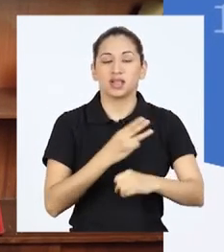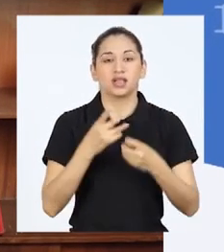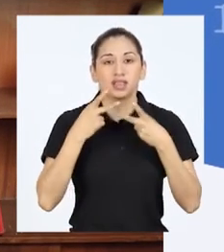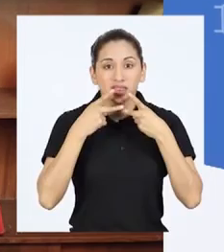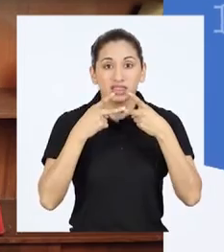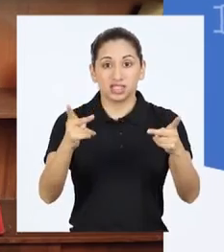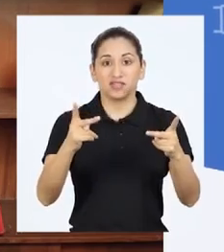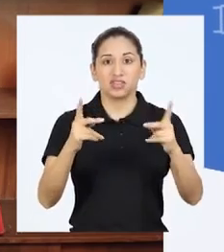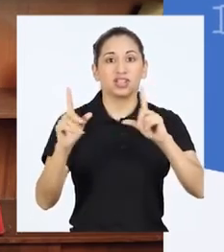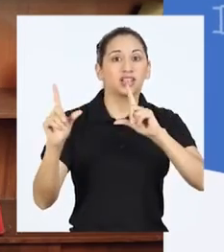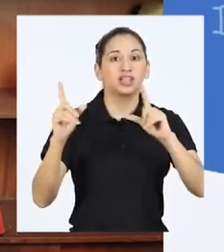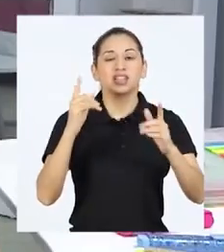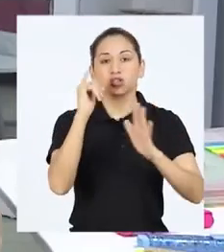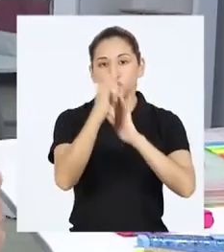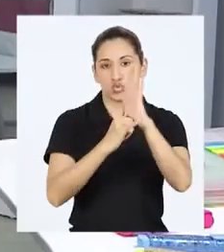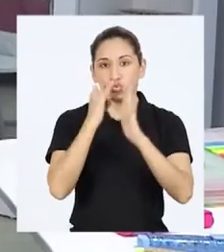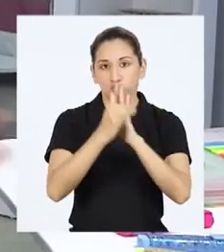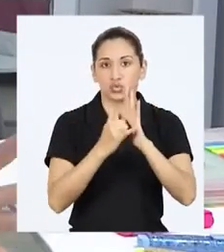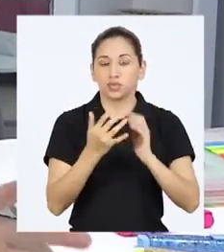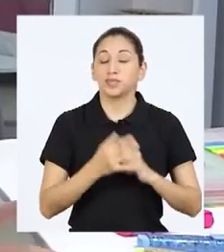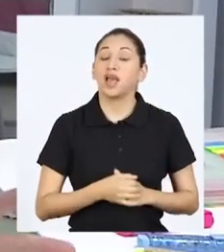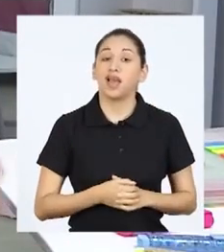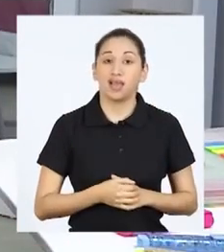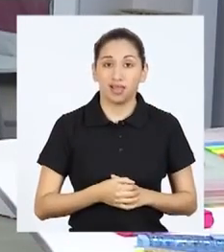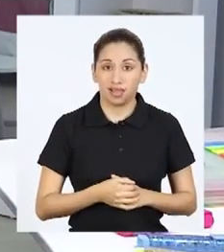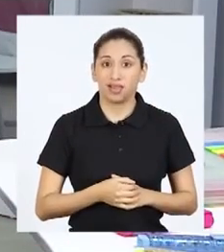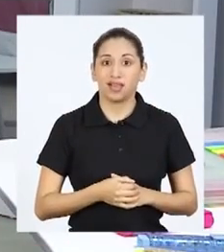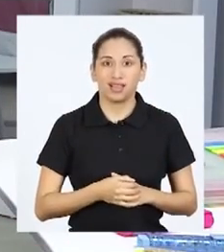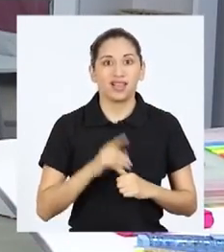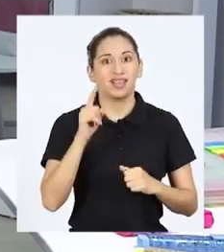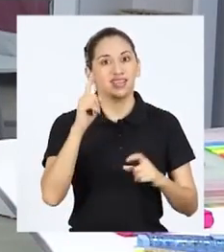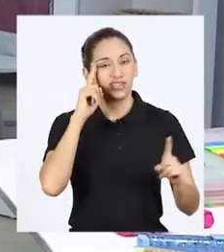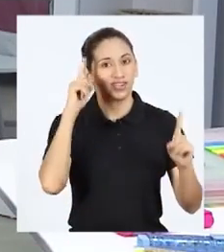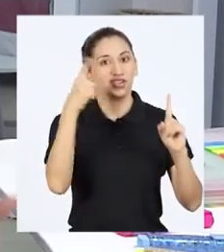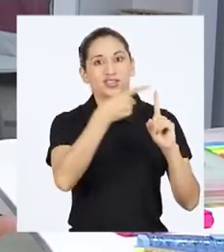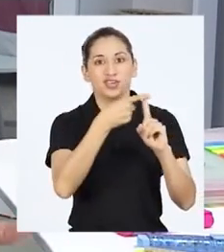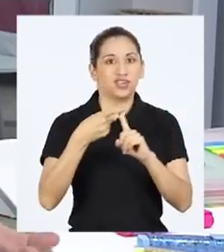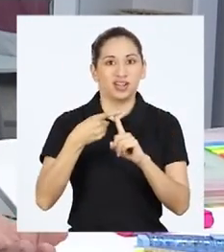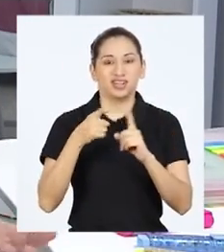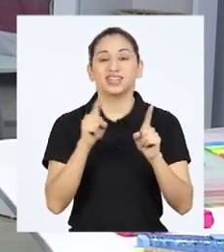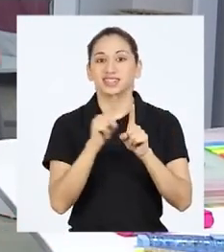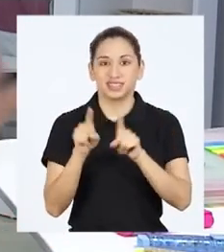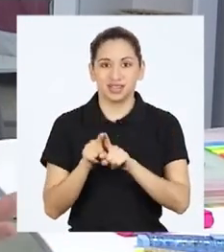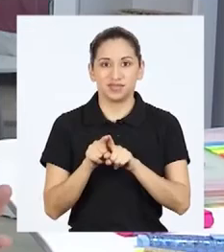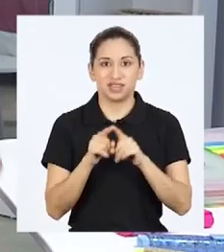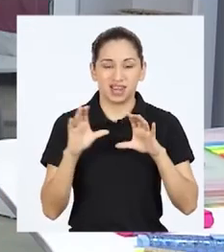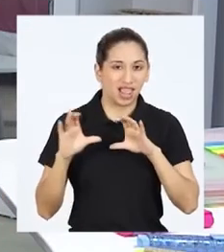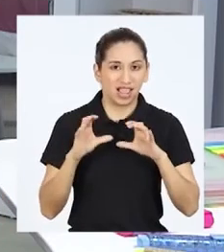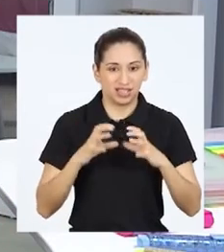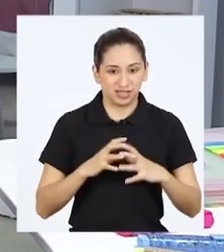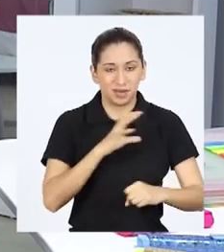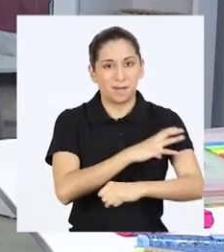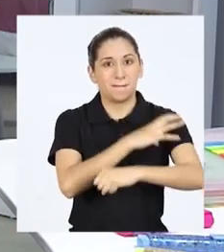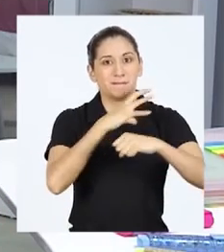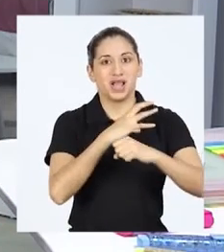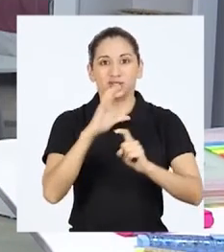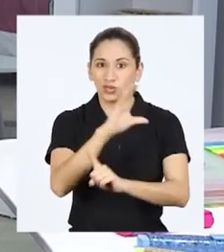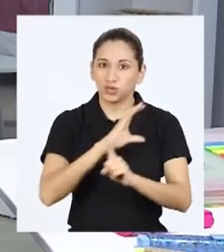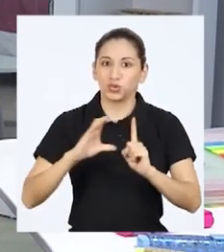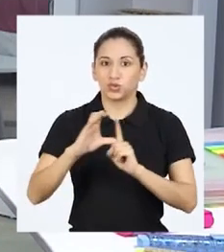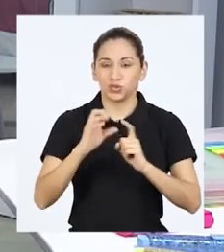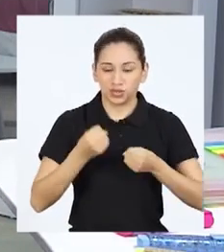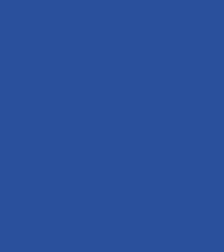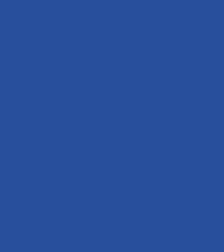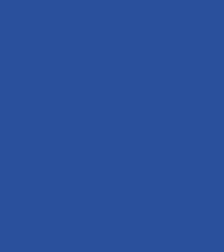difundido en un canal de YouTube. Y sin lugar a dudas lograría el objetivo, que es finalmente fortalecer la identidad cultural de